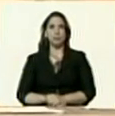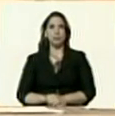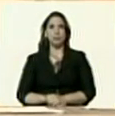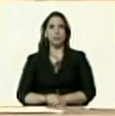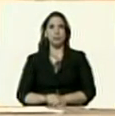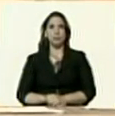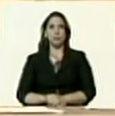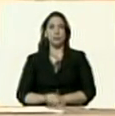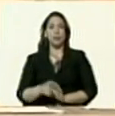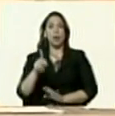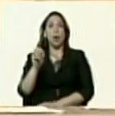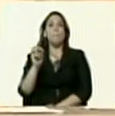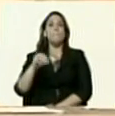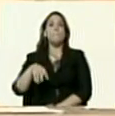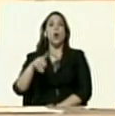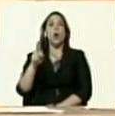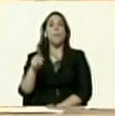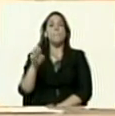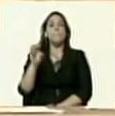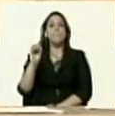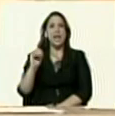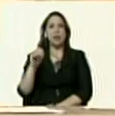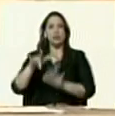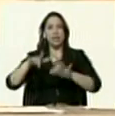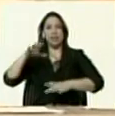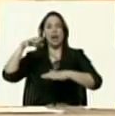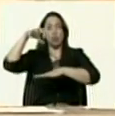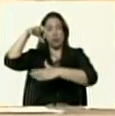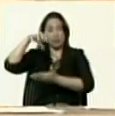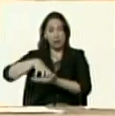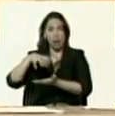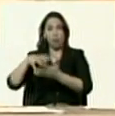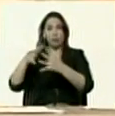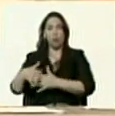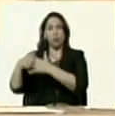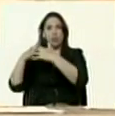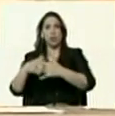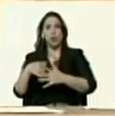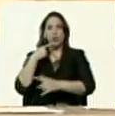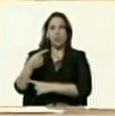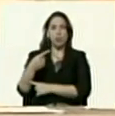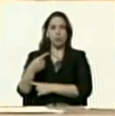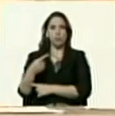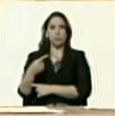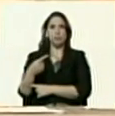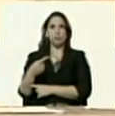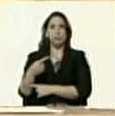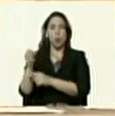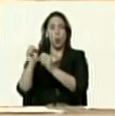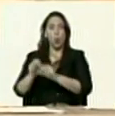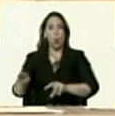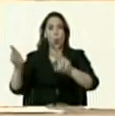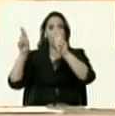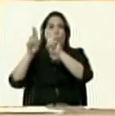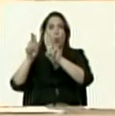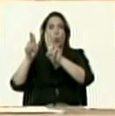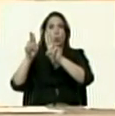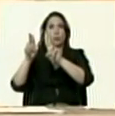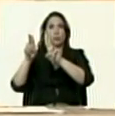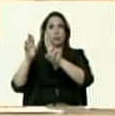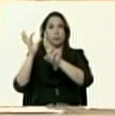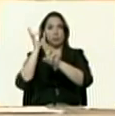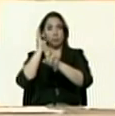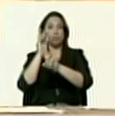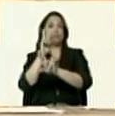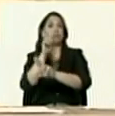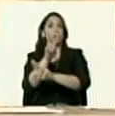Mike Pompeo, secretario de Estado de Estados Unidos, declaró en Naciones Unidas, señora vicepresidenta, usted lo vio,